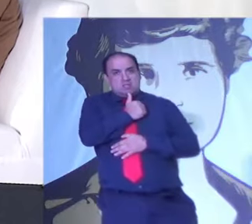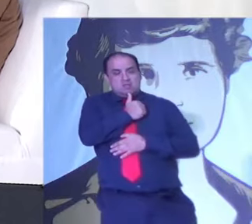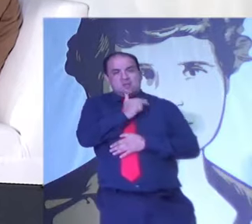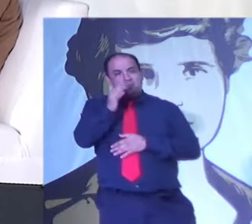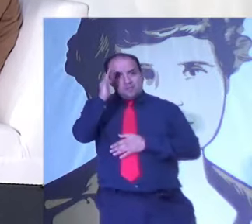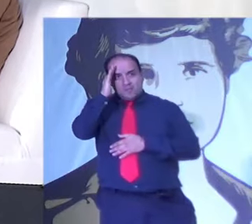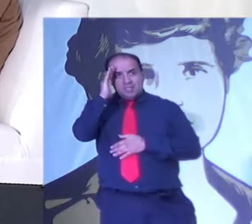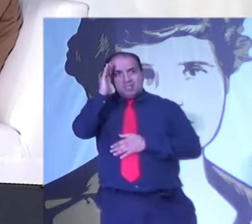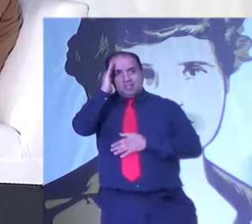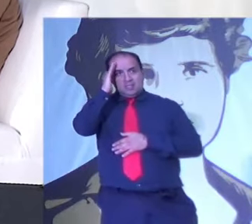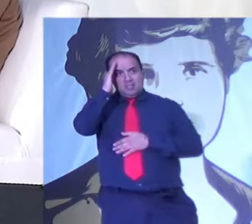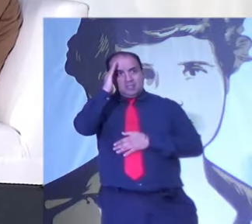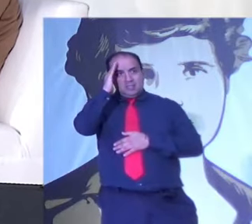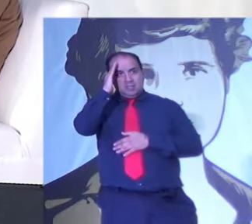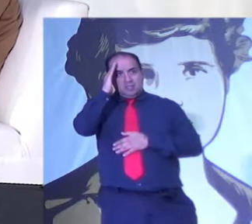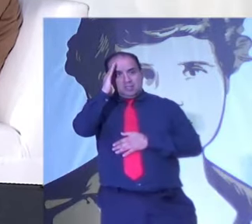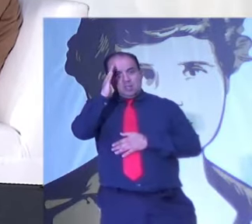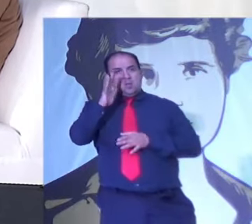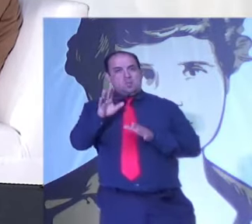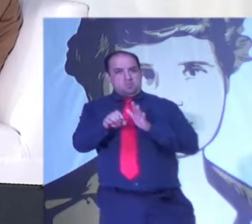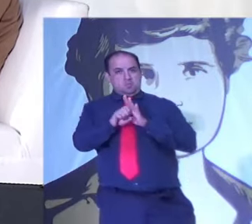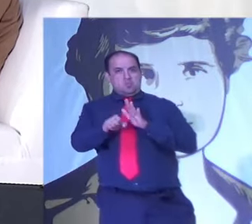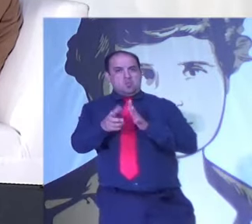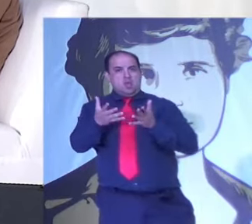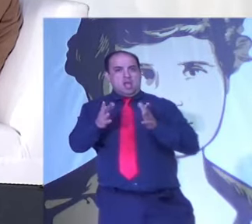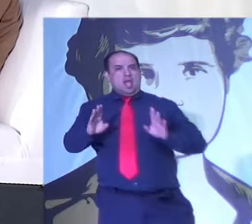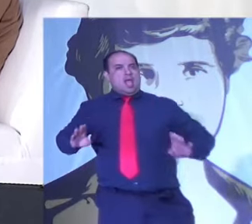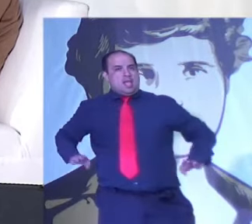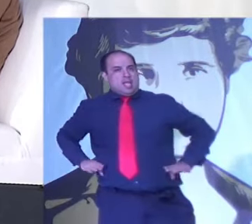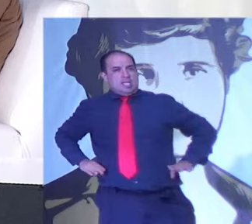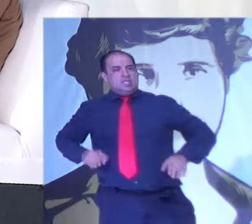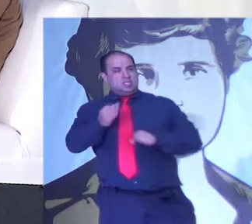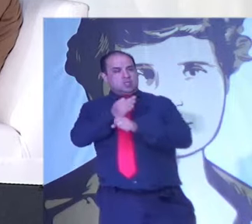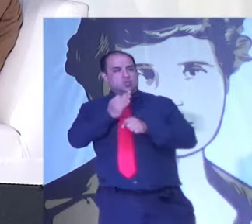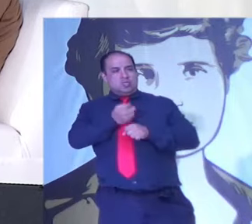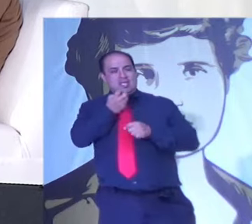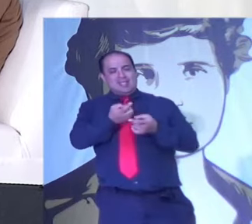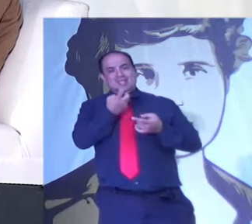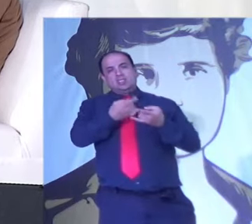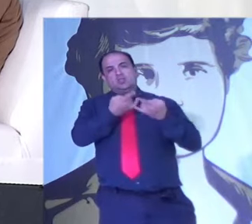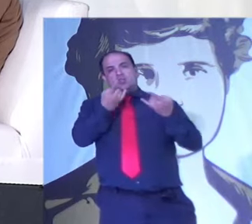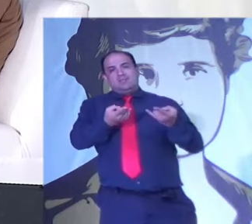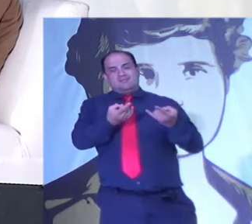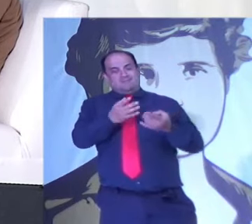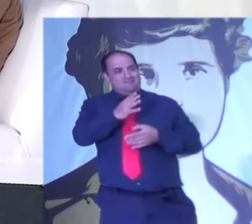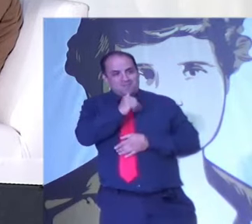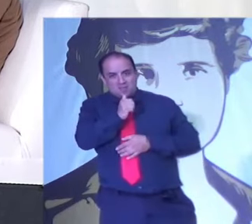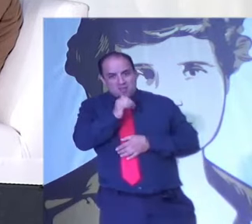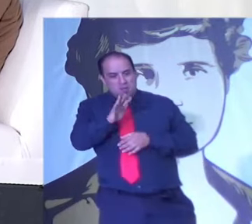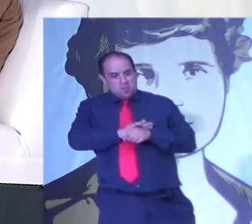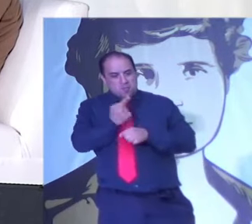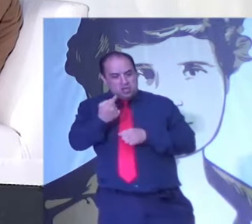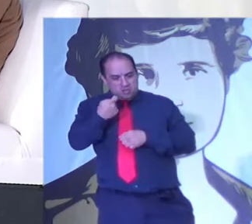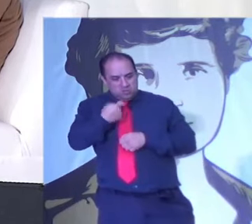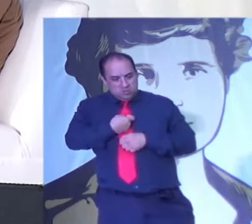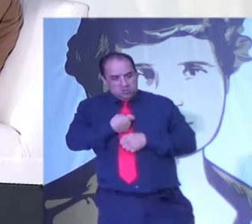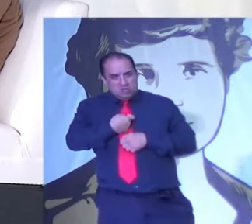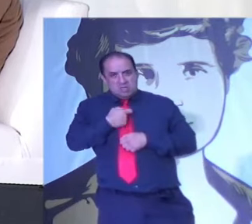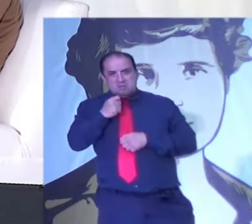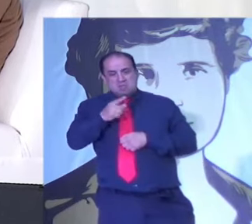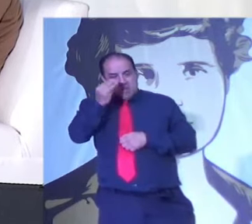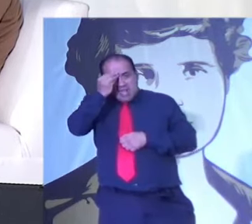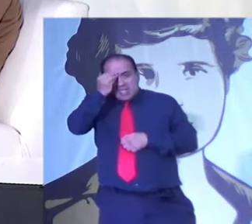concebir el humor, por ejemplo, en esa historia. Simplemente no podía, porque yo mismo estaba aterrado por